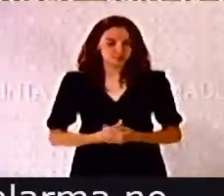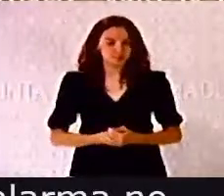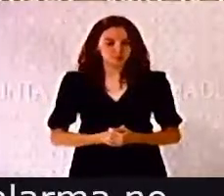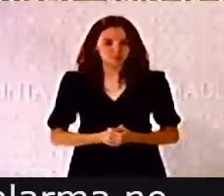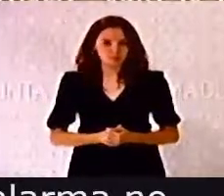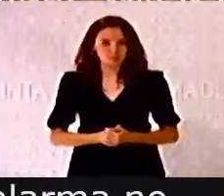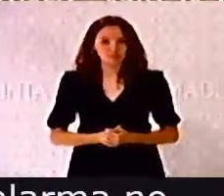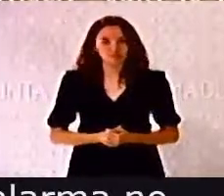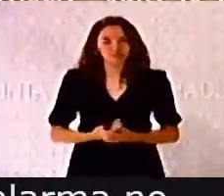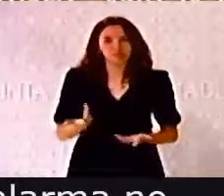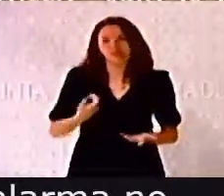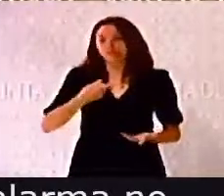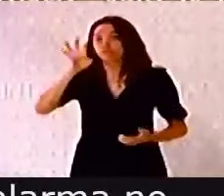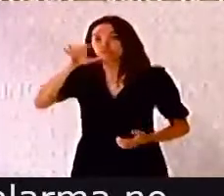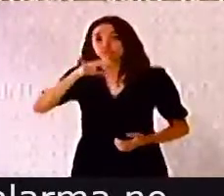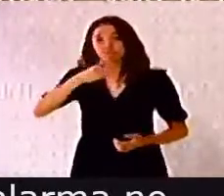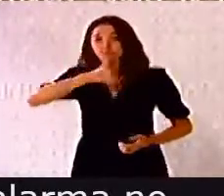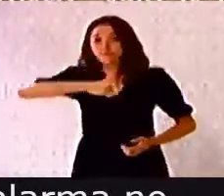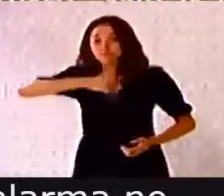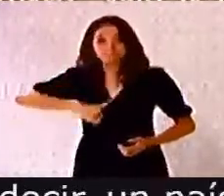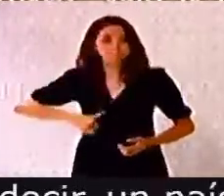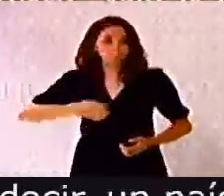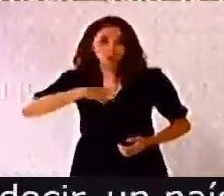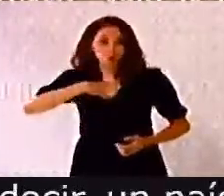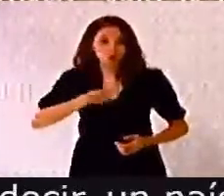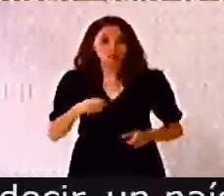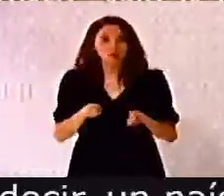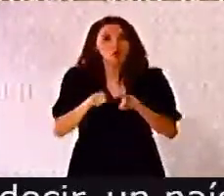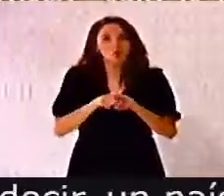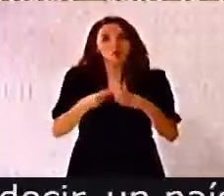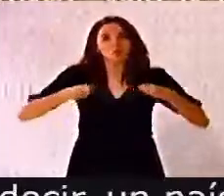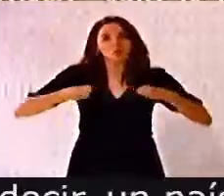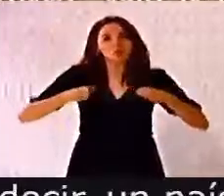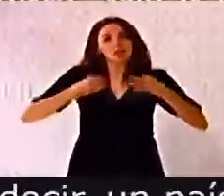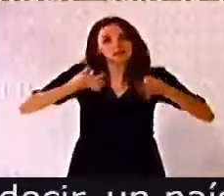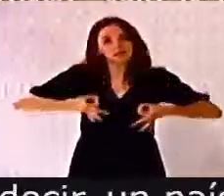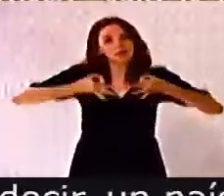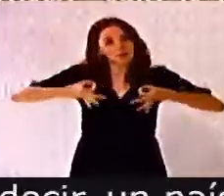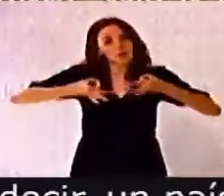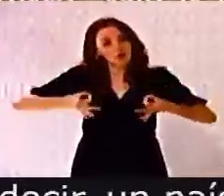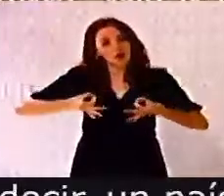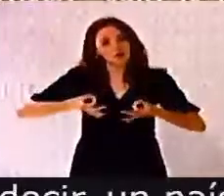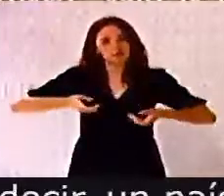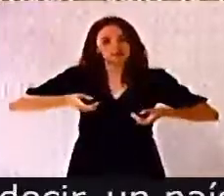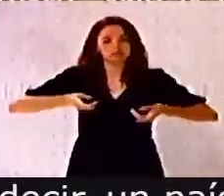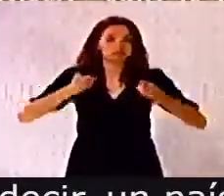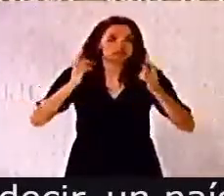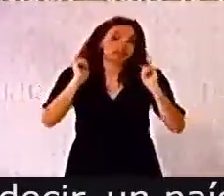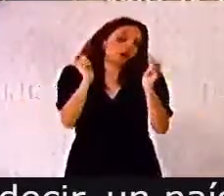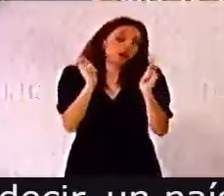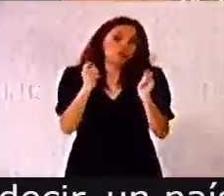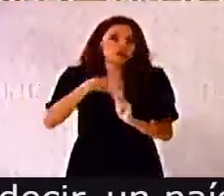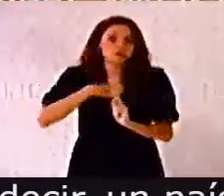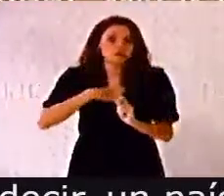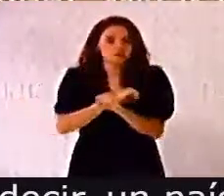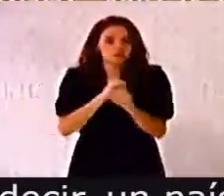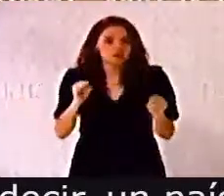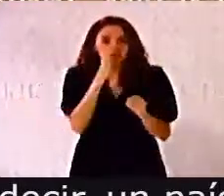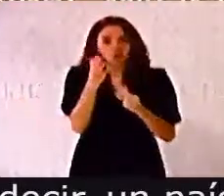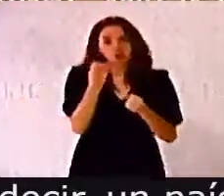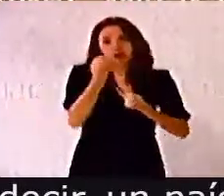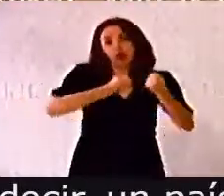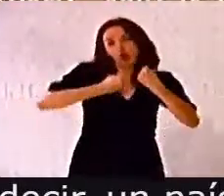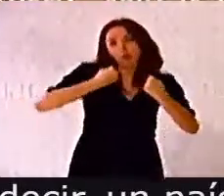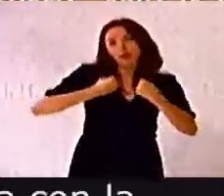Es decir, un país no soporta, no aguanta vivir en un permanente estado de alarma, con toda la producción y toda la